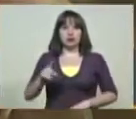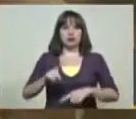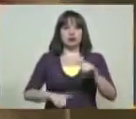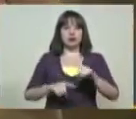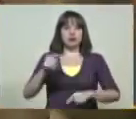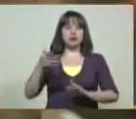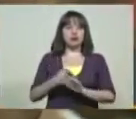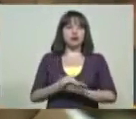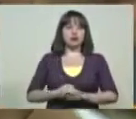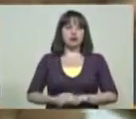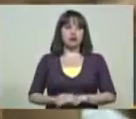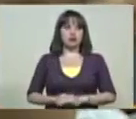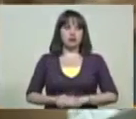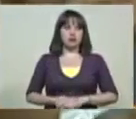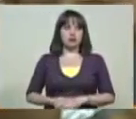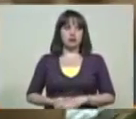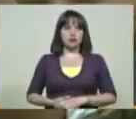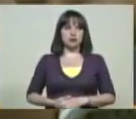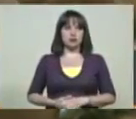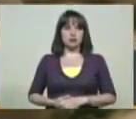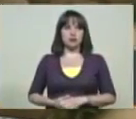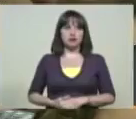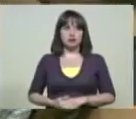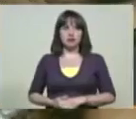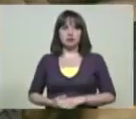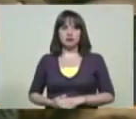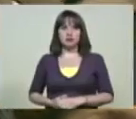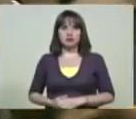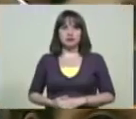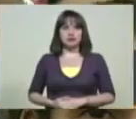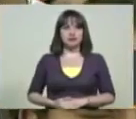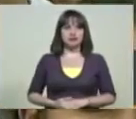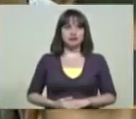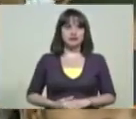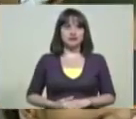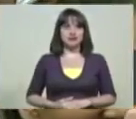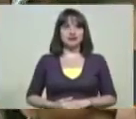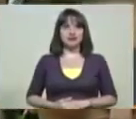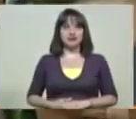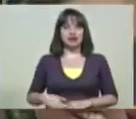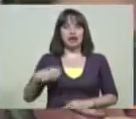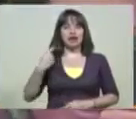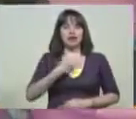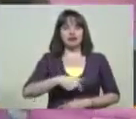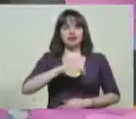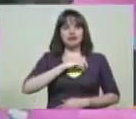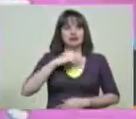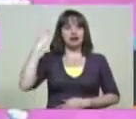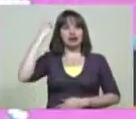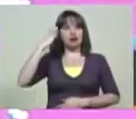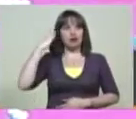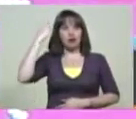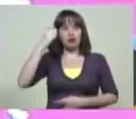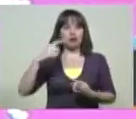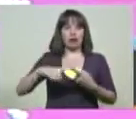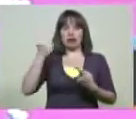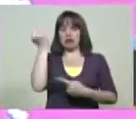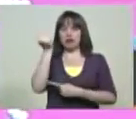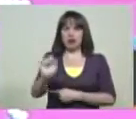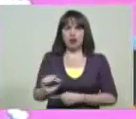rebelión indígena contra la conquista y dominación colonial de españa y de europa desde la rebelión